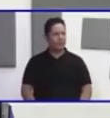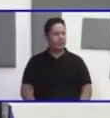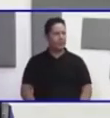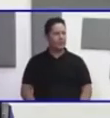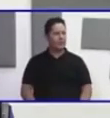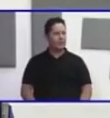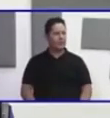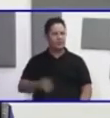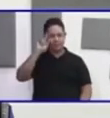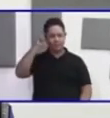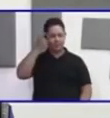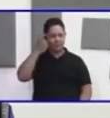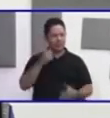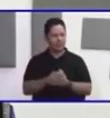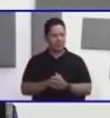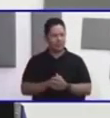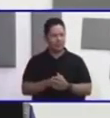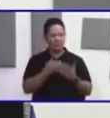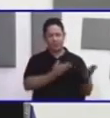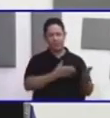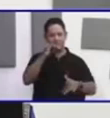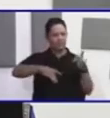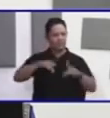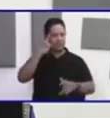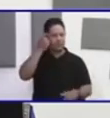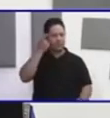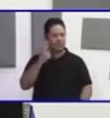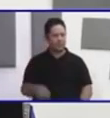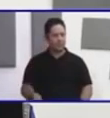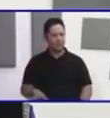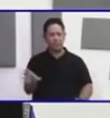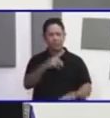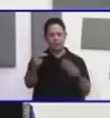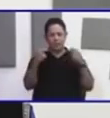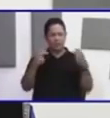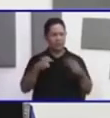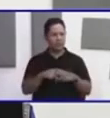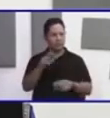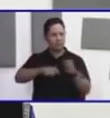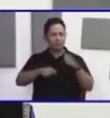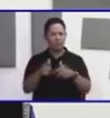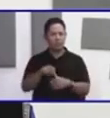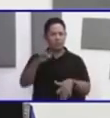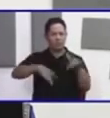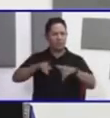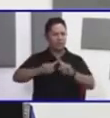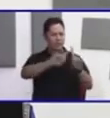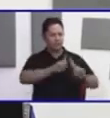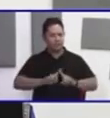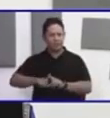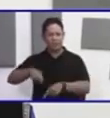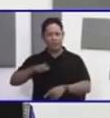Señor gobernador, señora secretaria de gobierno, todos los señores secretarios de la administración